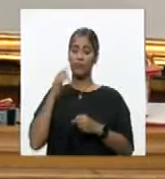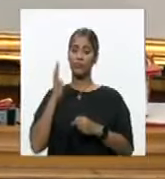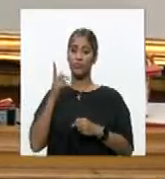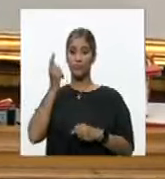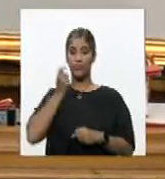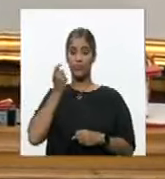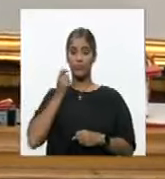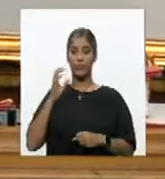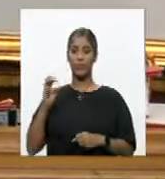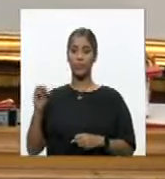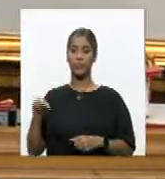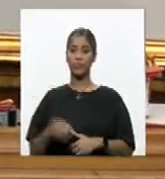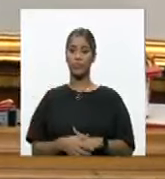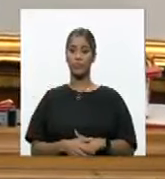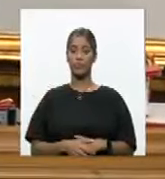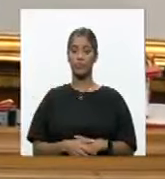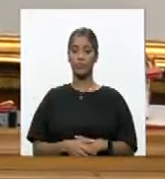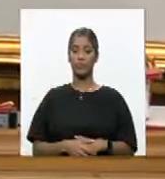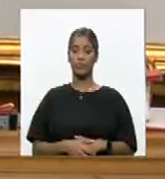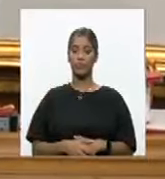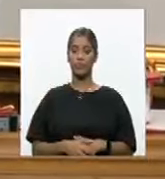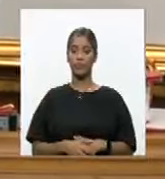palabra al diputado Carlos Melo.